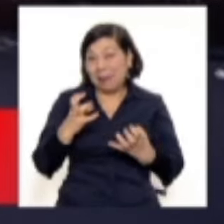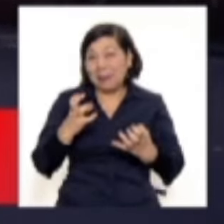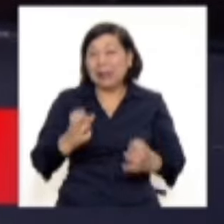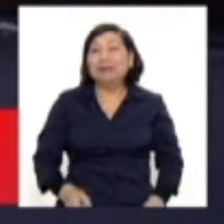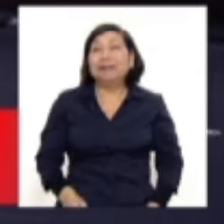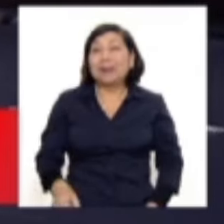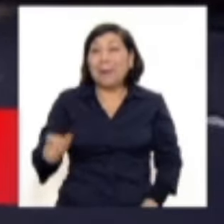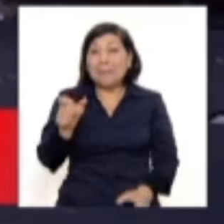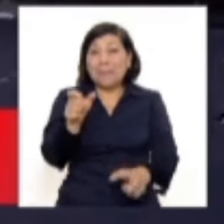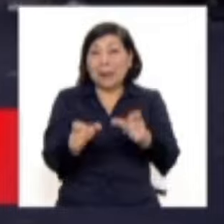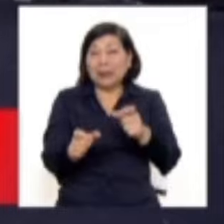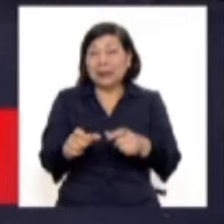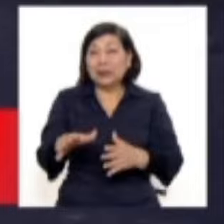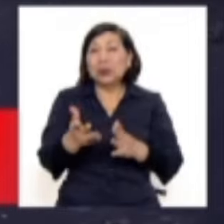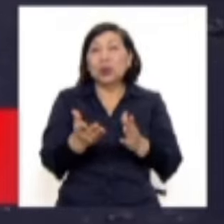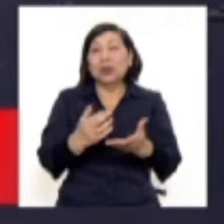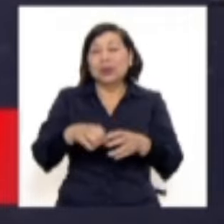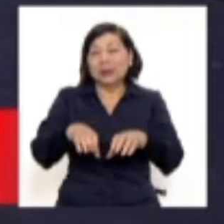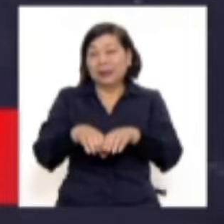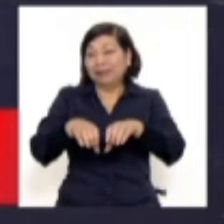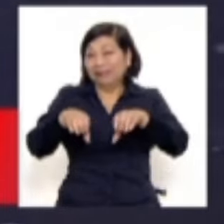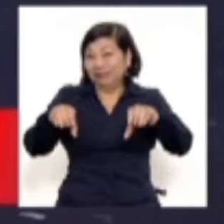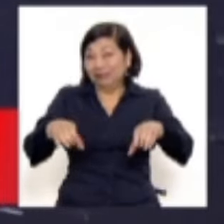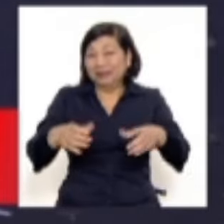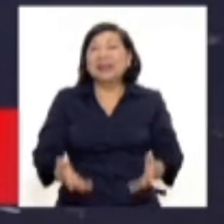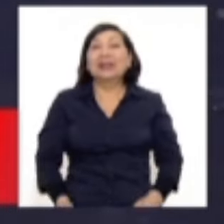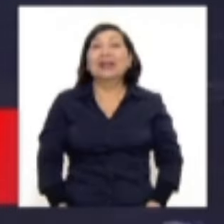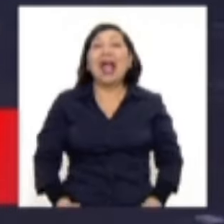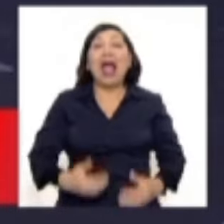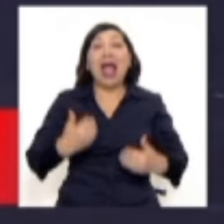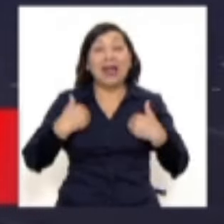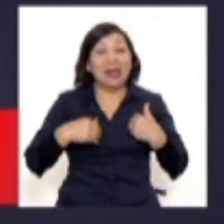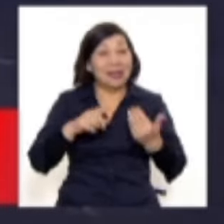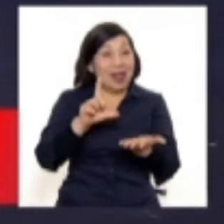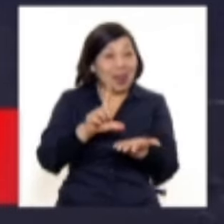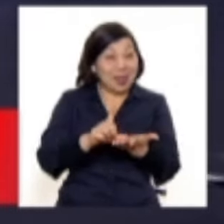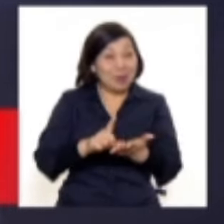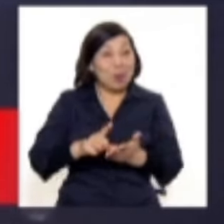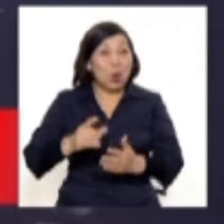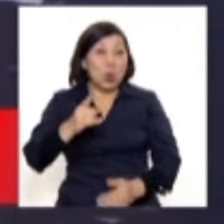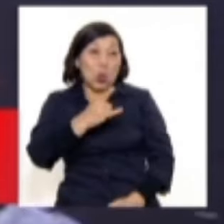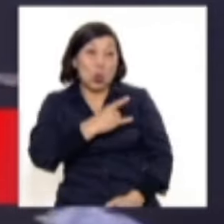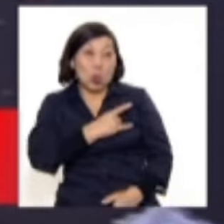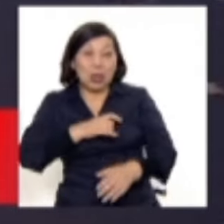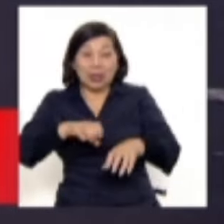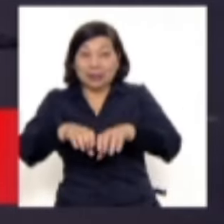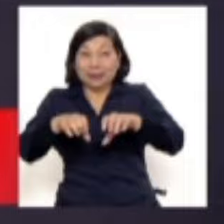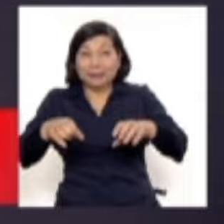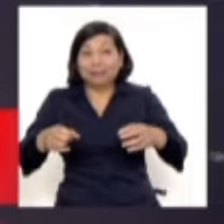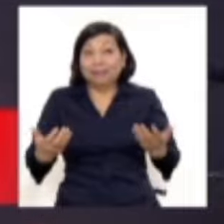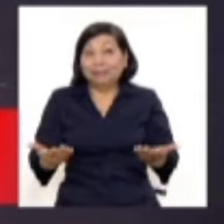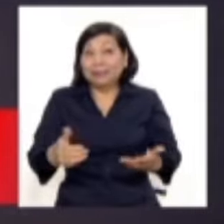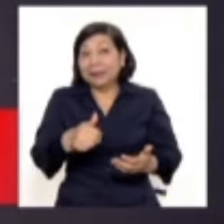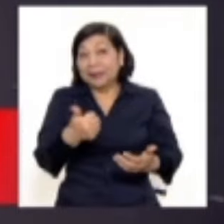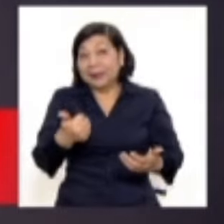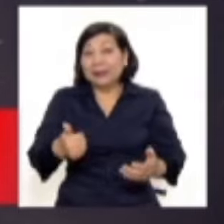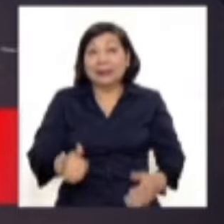cuya afición o el país se divide prácticamente en lo que es Alianza Lima y Universitario de Deporte, y existen